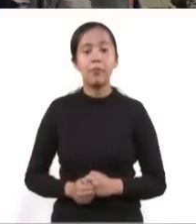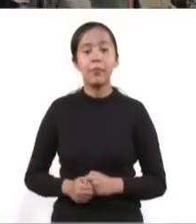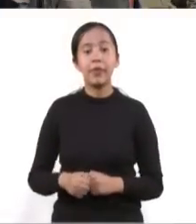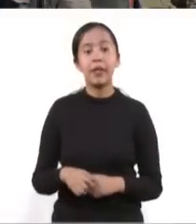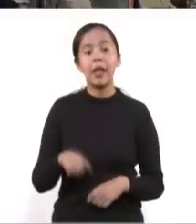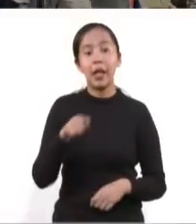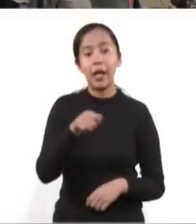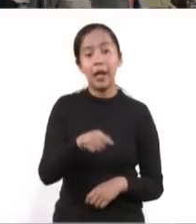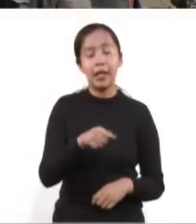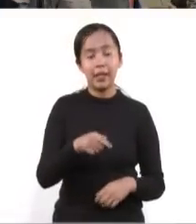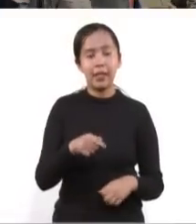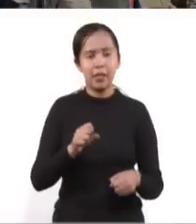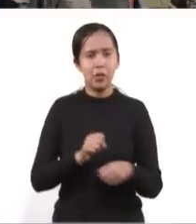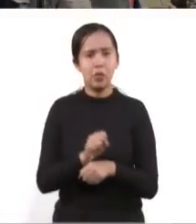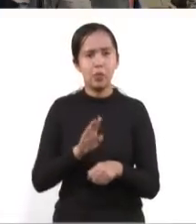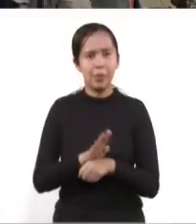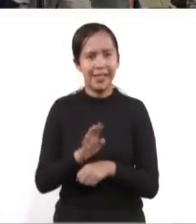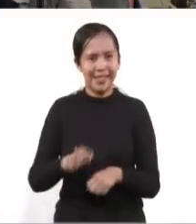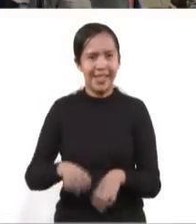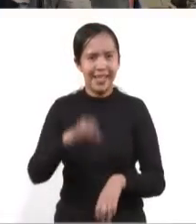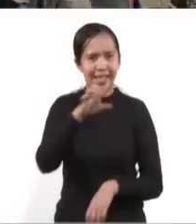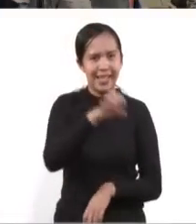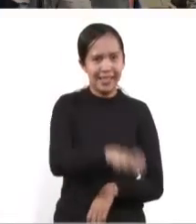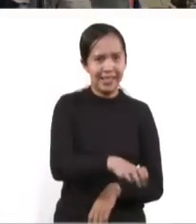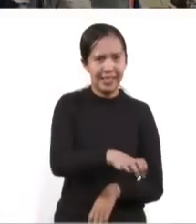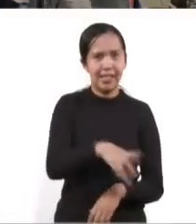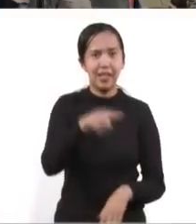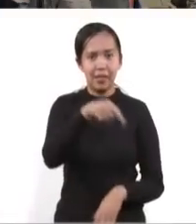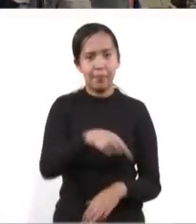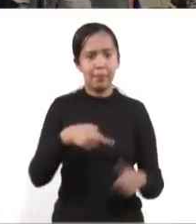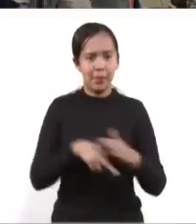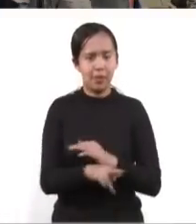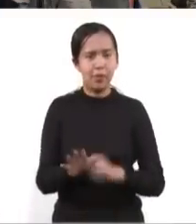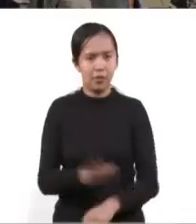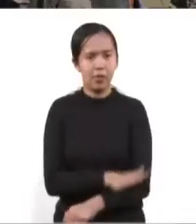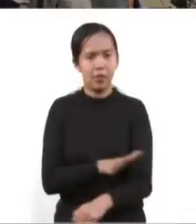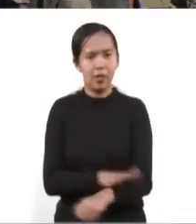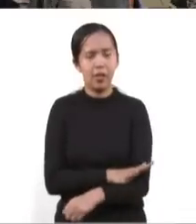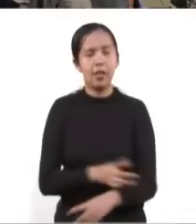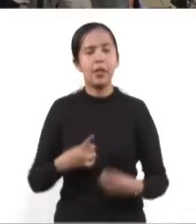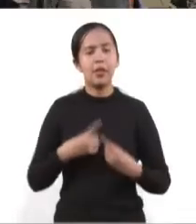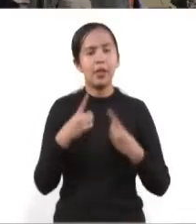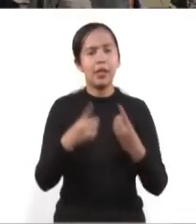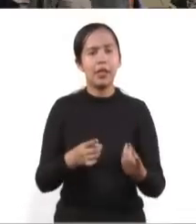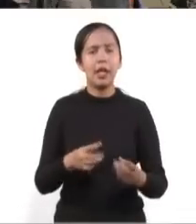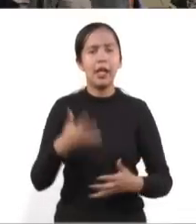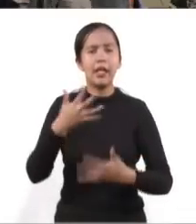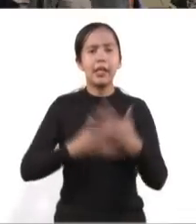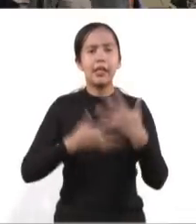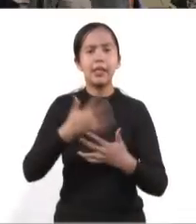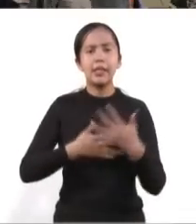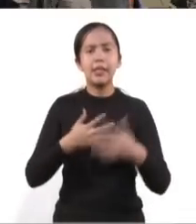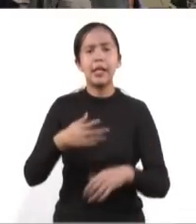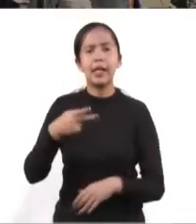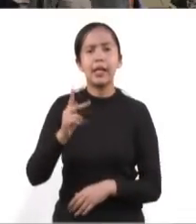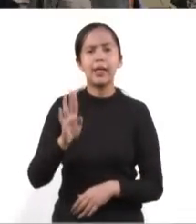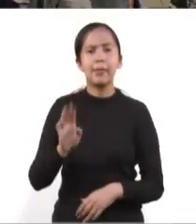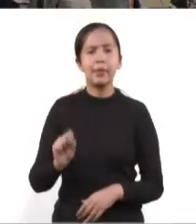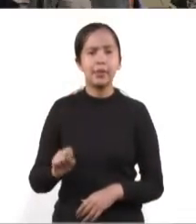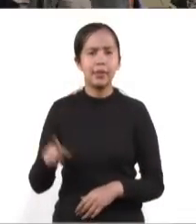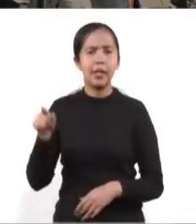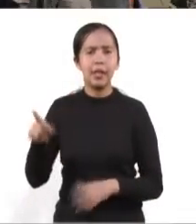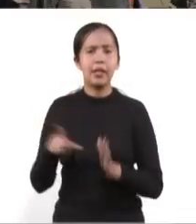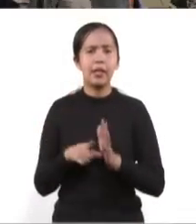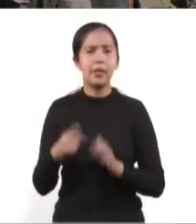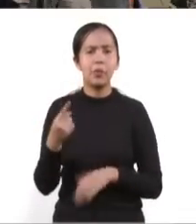subestación Metro Energía, de aquí, se hará la distribución para la alimentación en 15 kV a las líneas 1,